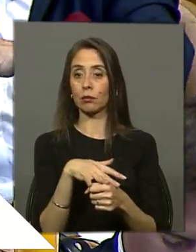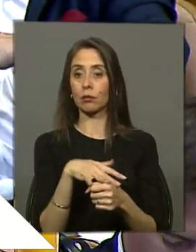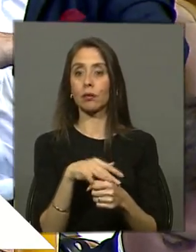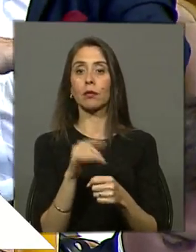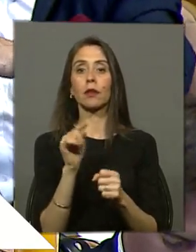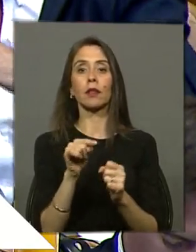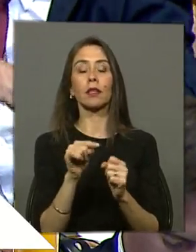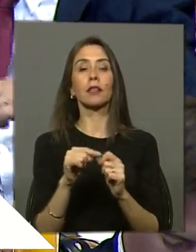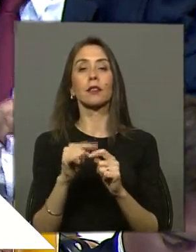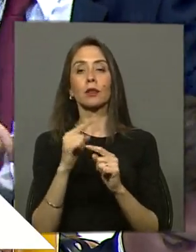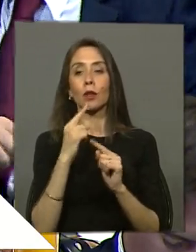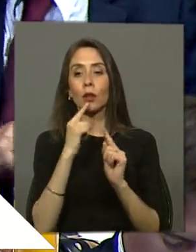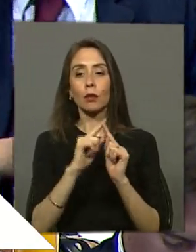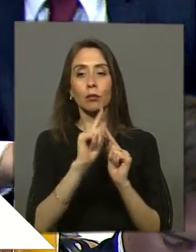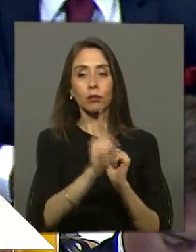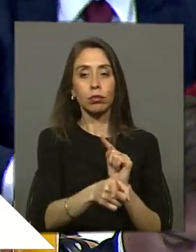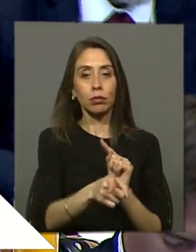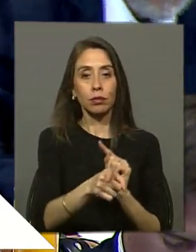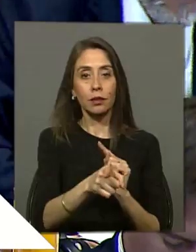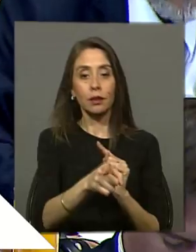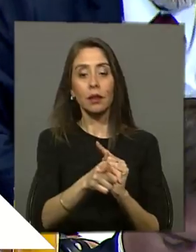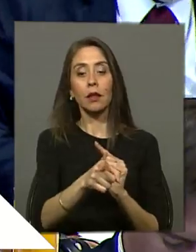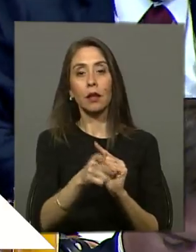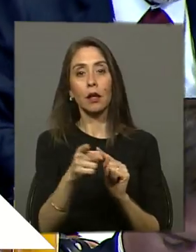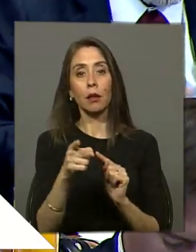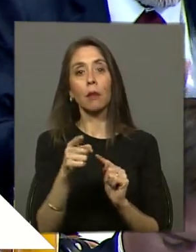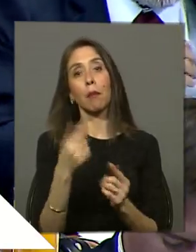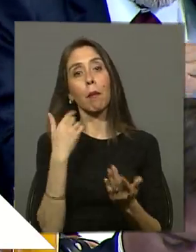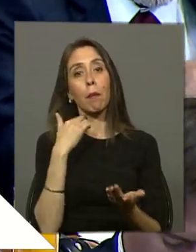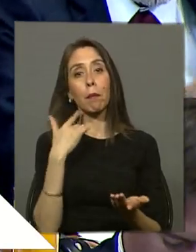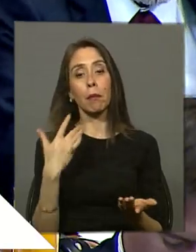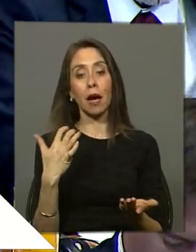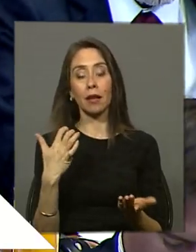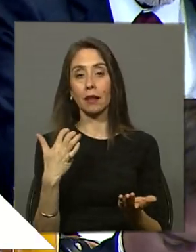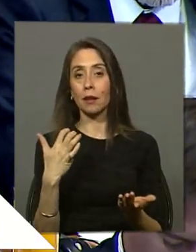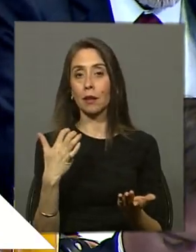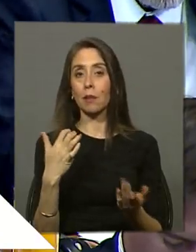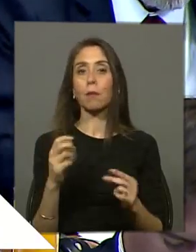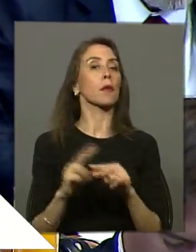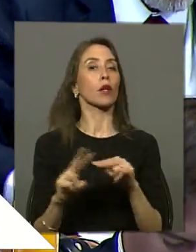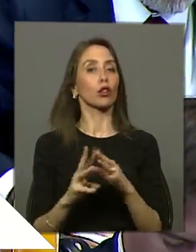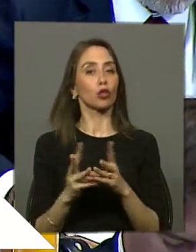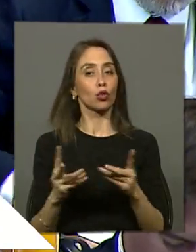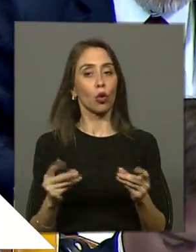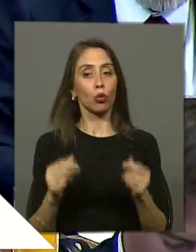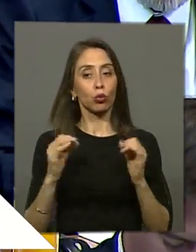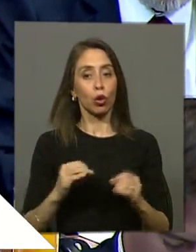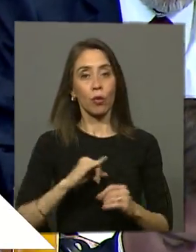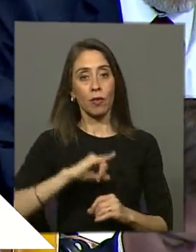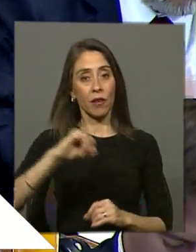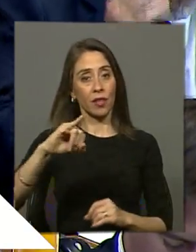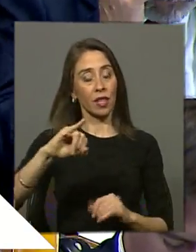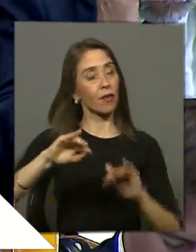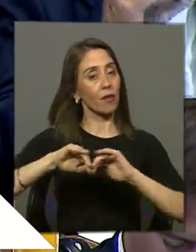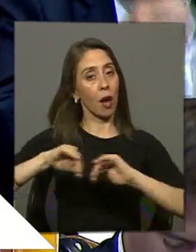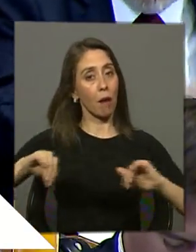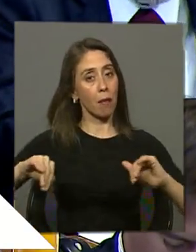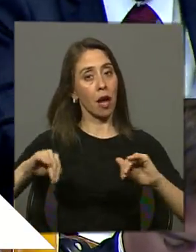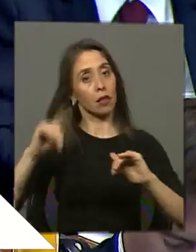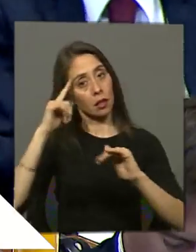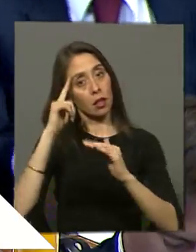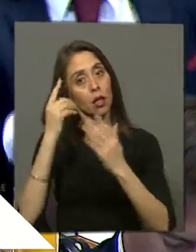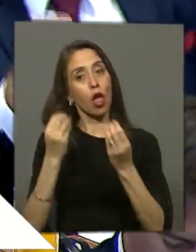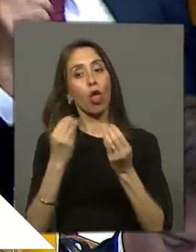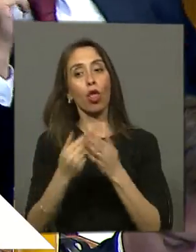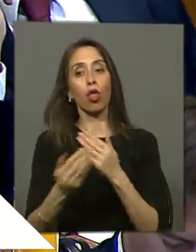bajen a la brevedad para que independientemente de la solución definitiva que se está analizando en términos de